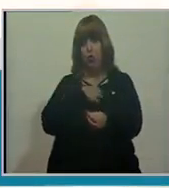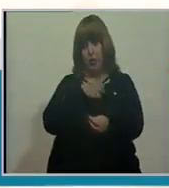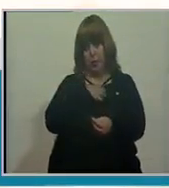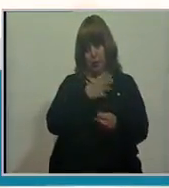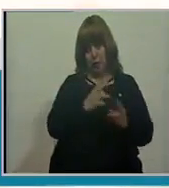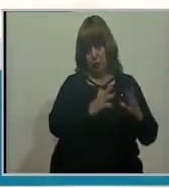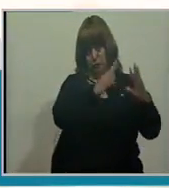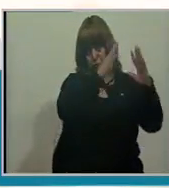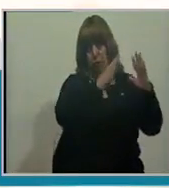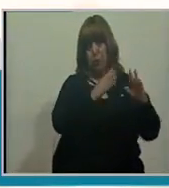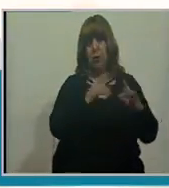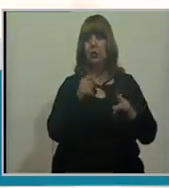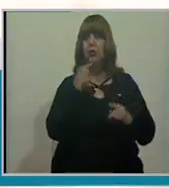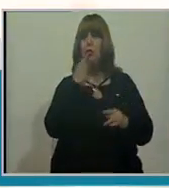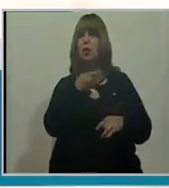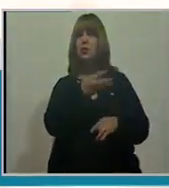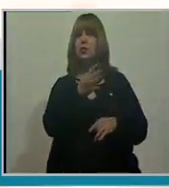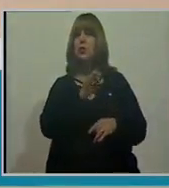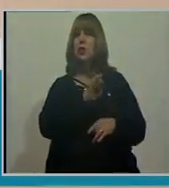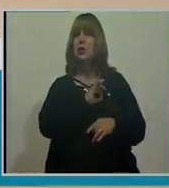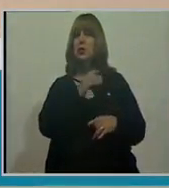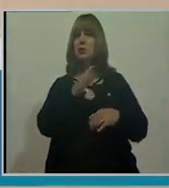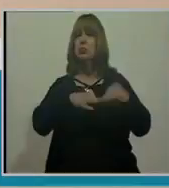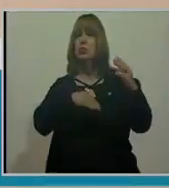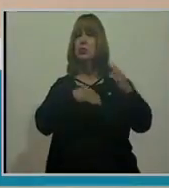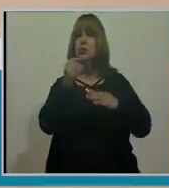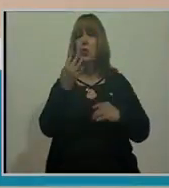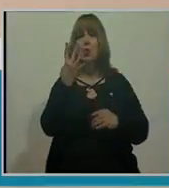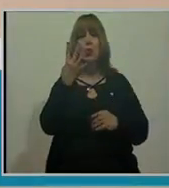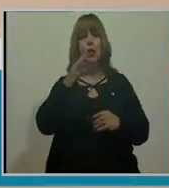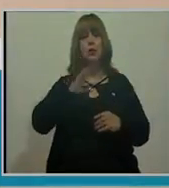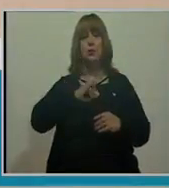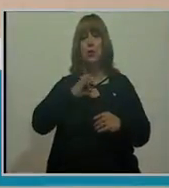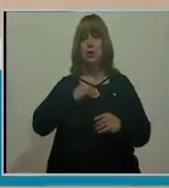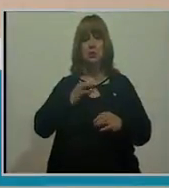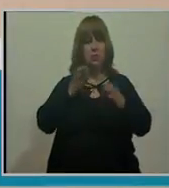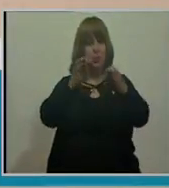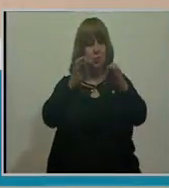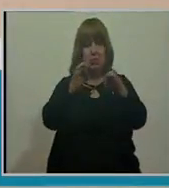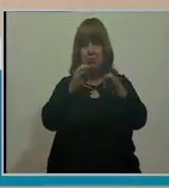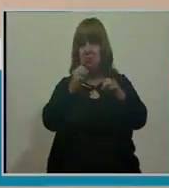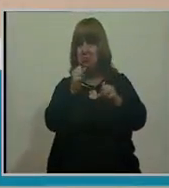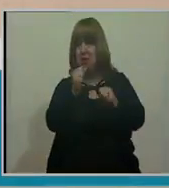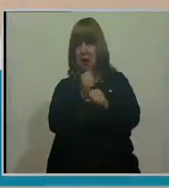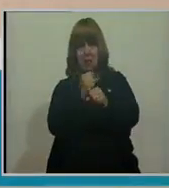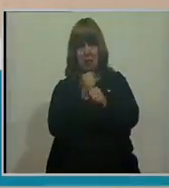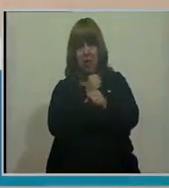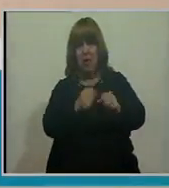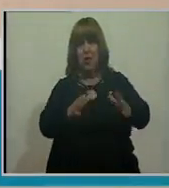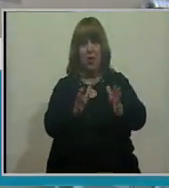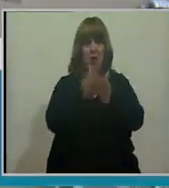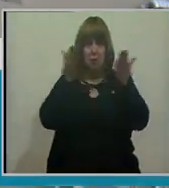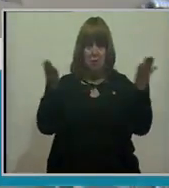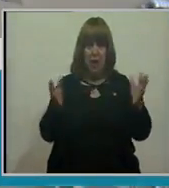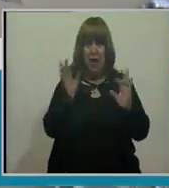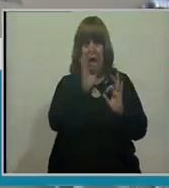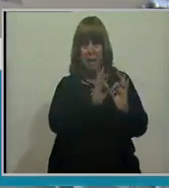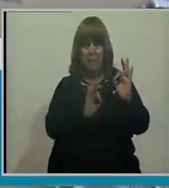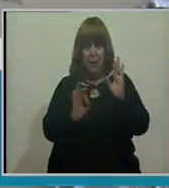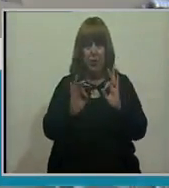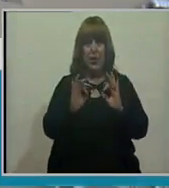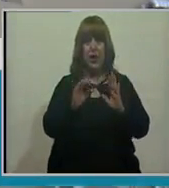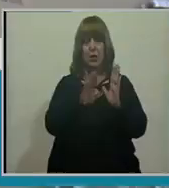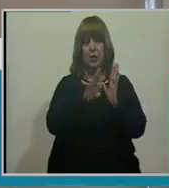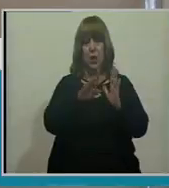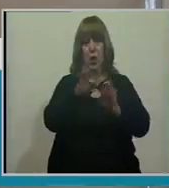reglamentado? Todo reglamentado, todo habilitado. No encontramos explicación, realmente no encuentro